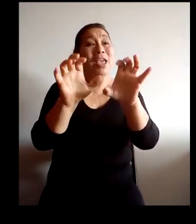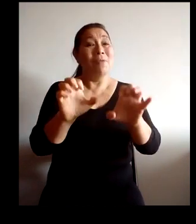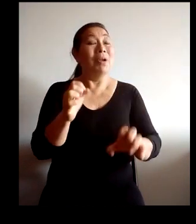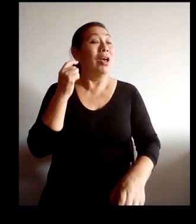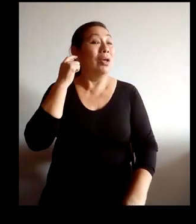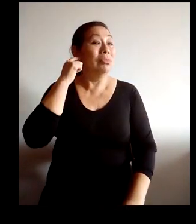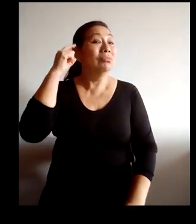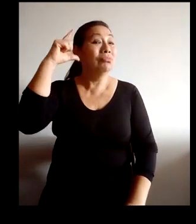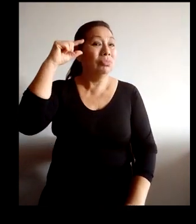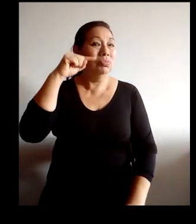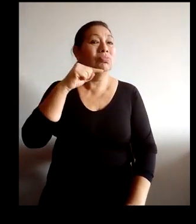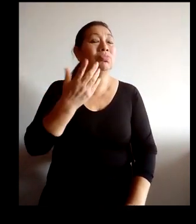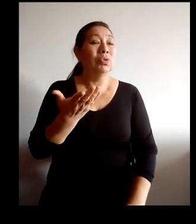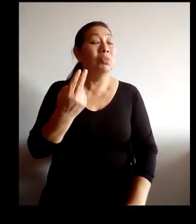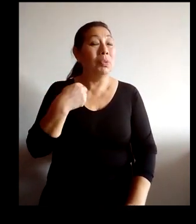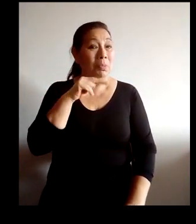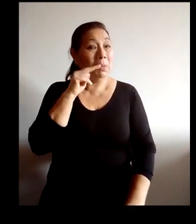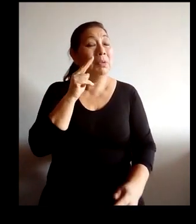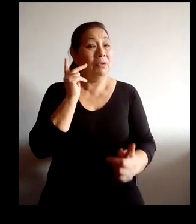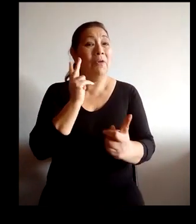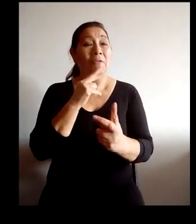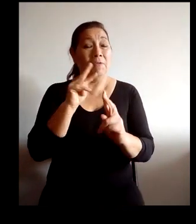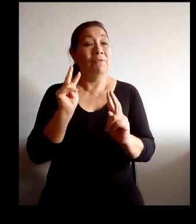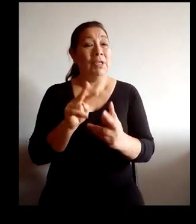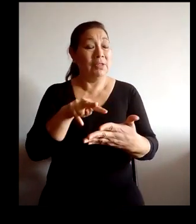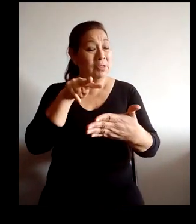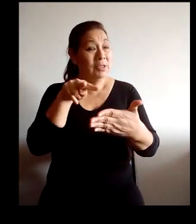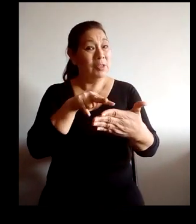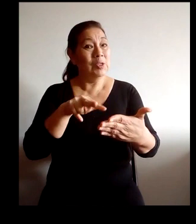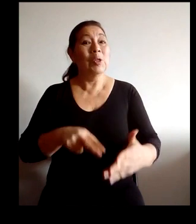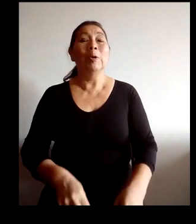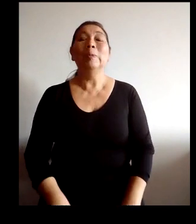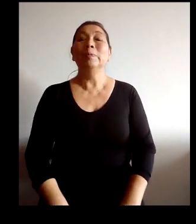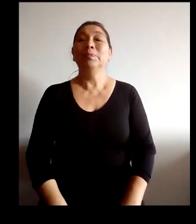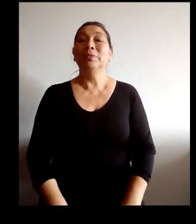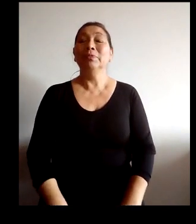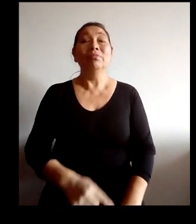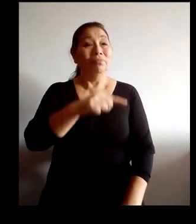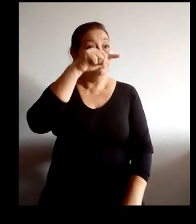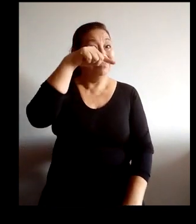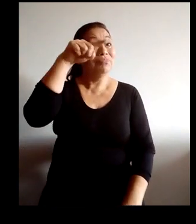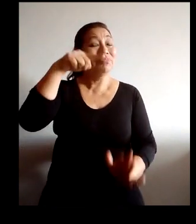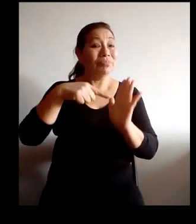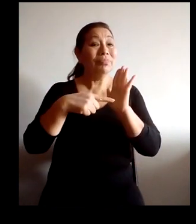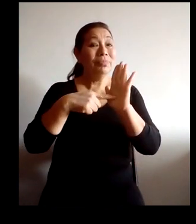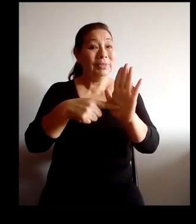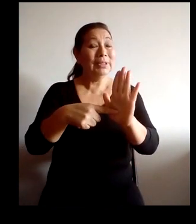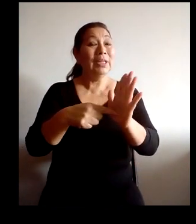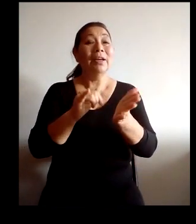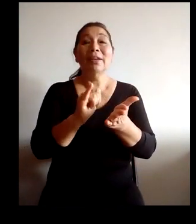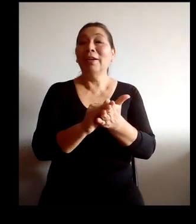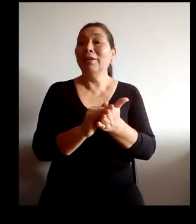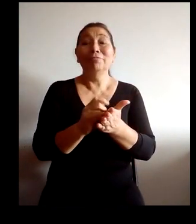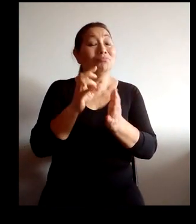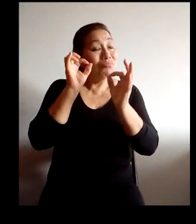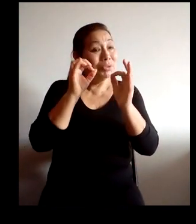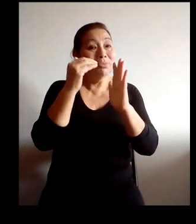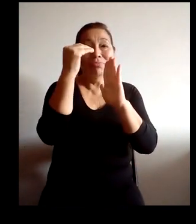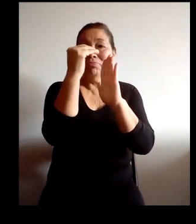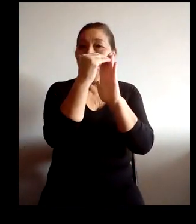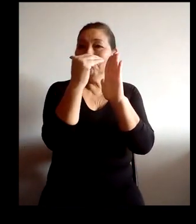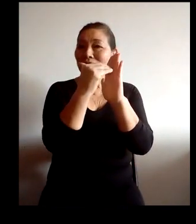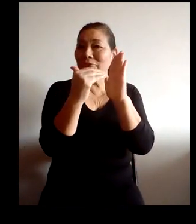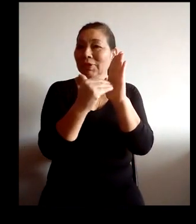que hemos presentado es que no se cumple con el protocolo médico establecido en la resolución ministerial 069-2011. Aquí